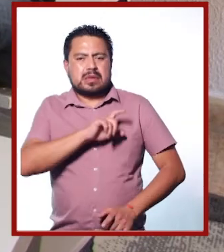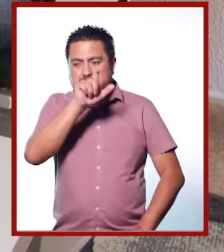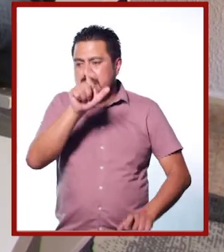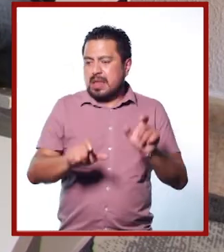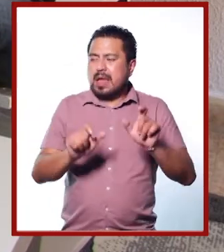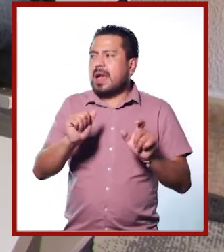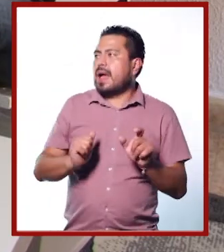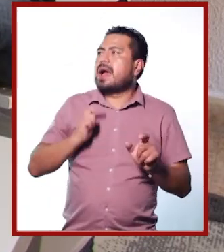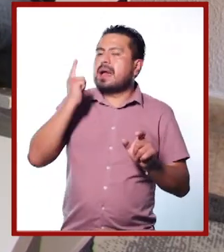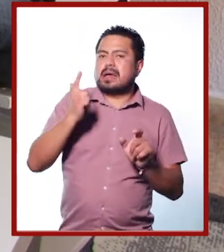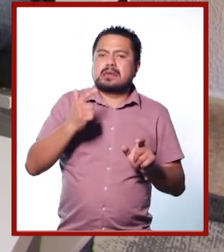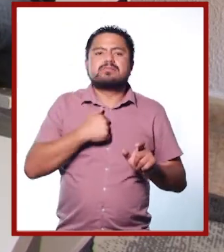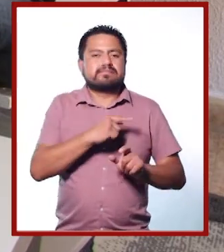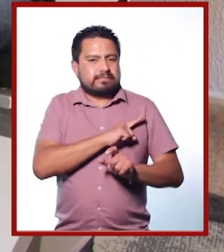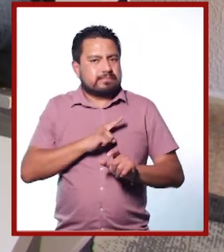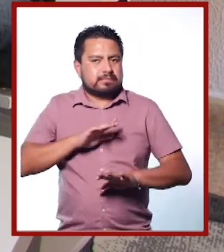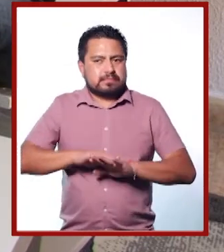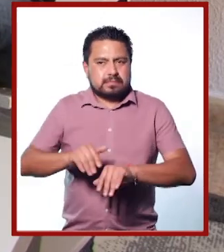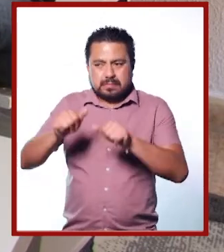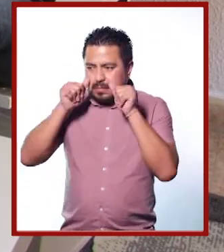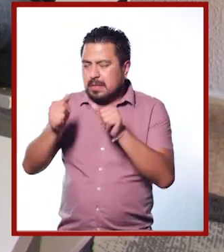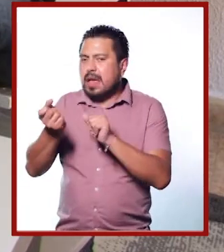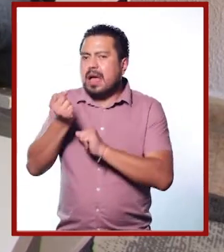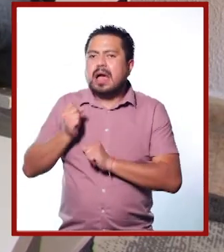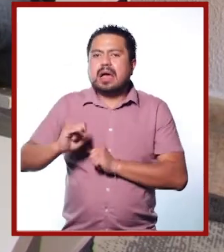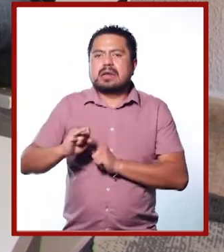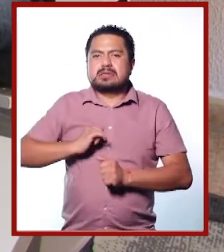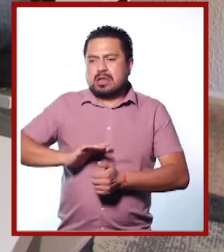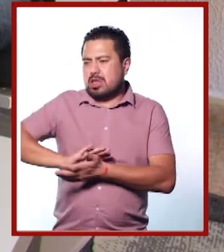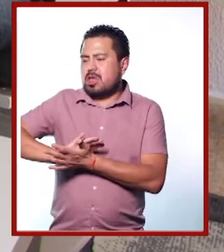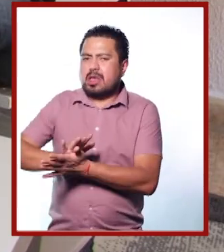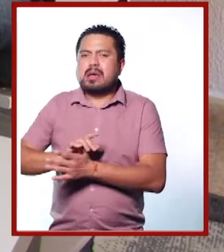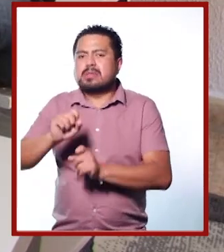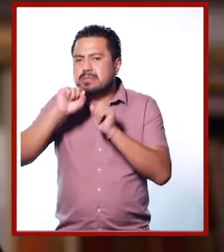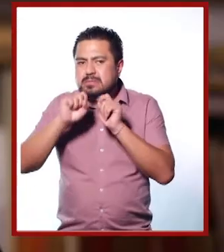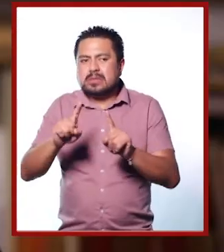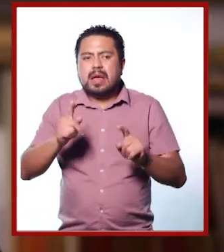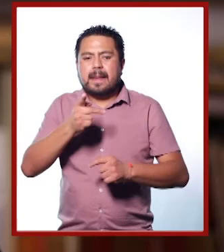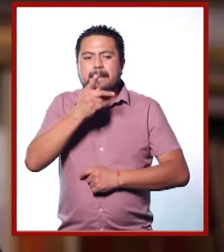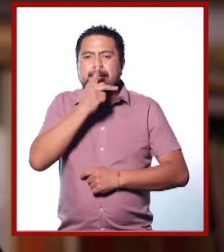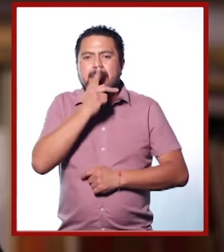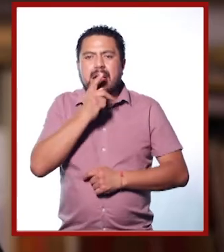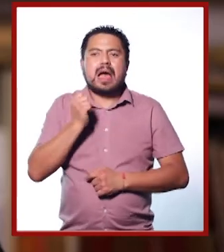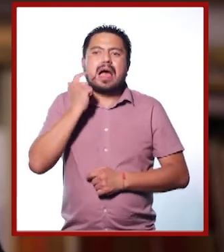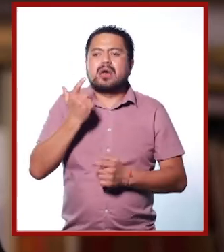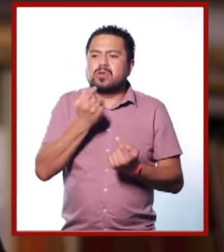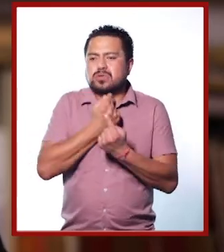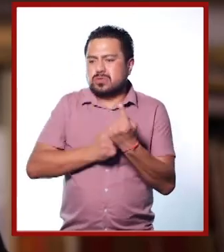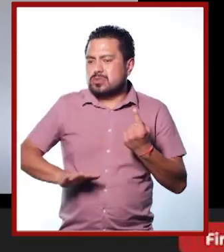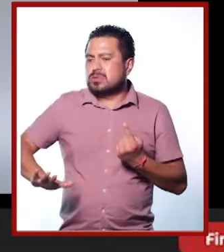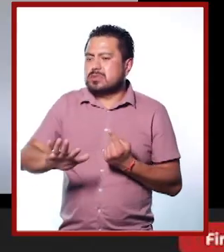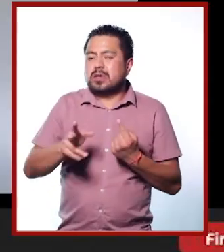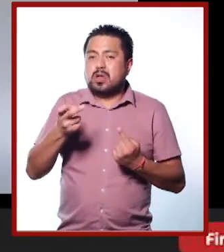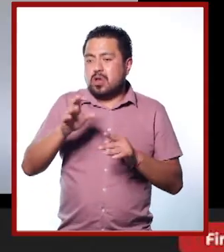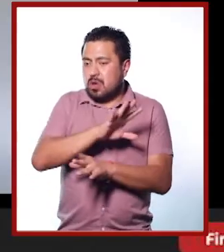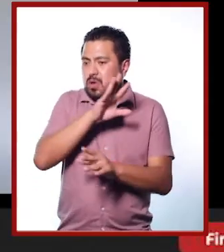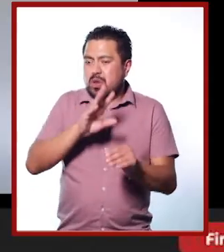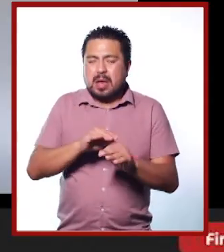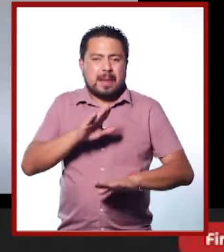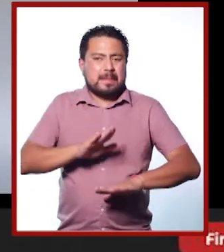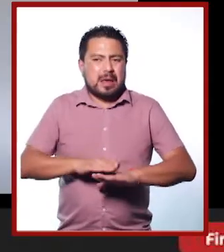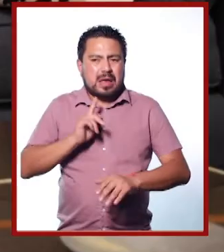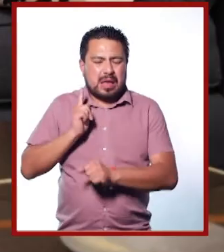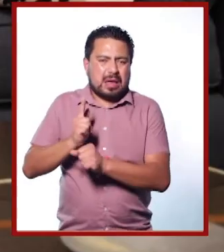la identidad de alguien, tengo que poner atención, de la misma manera si soy bully, de la misma manera si soy padre de alguno de estos niños. ¿Por qué? Porque todo esto